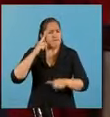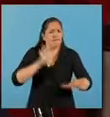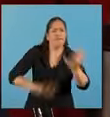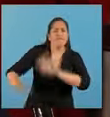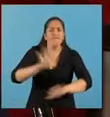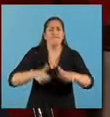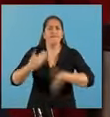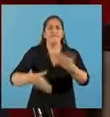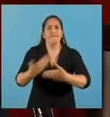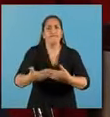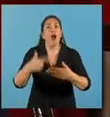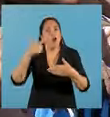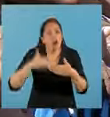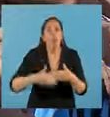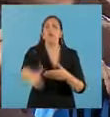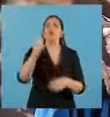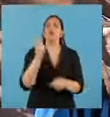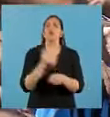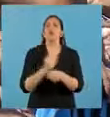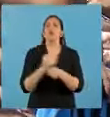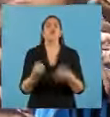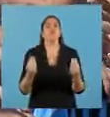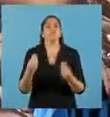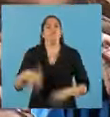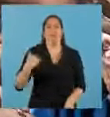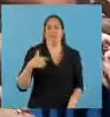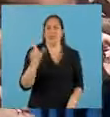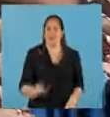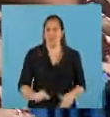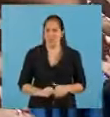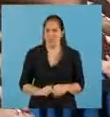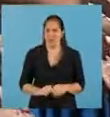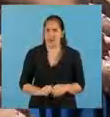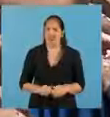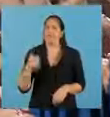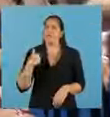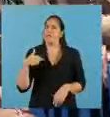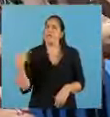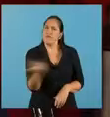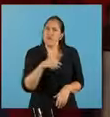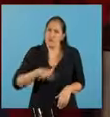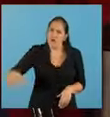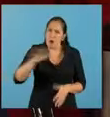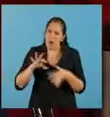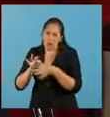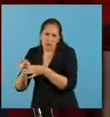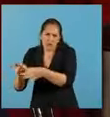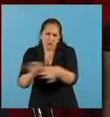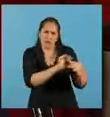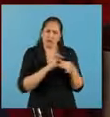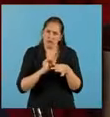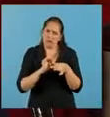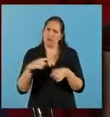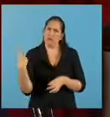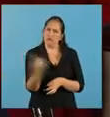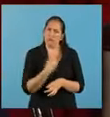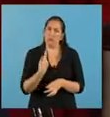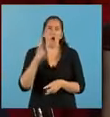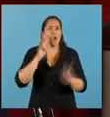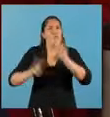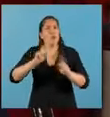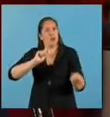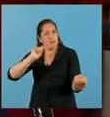ustedes la agenda de futuro que tenemos para desarrollar como comunidad fraterna y solidaria que somos, para construir la